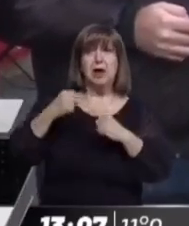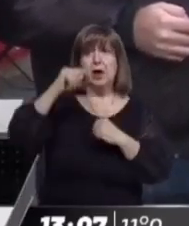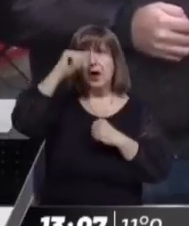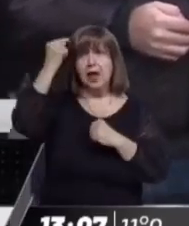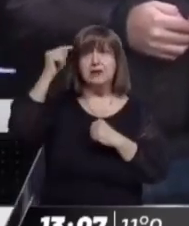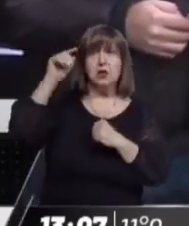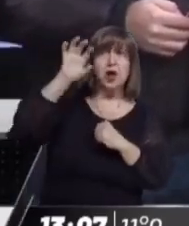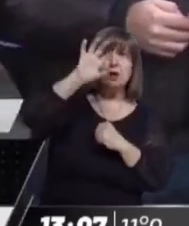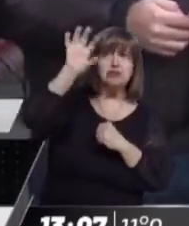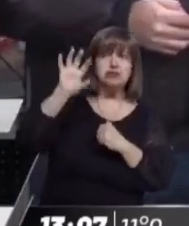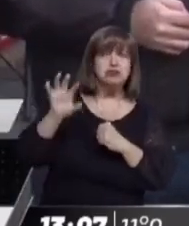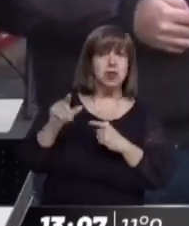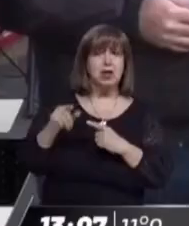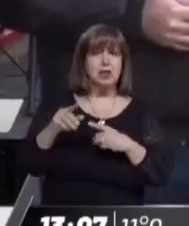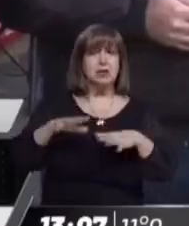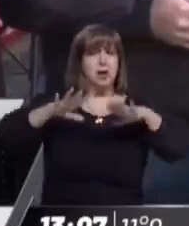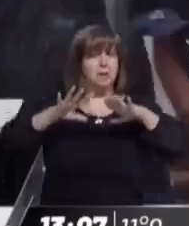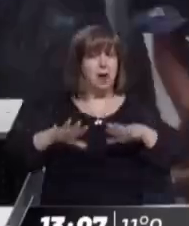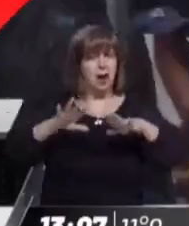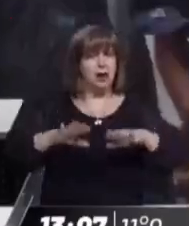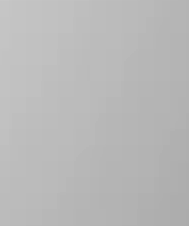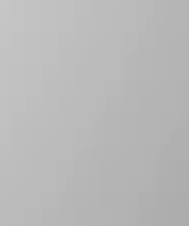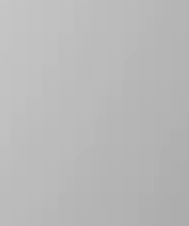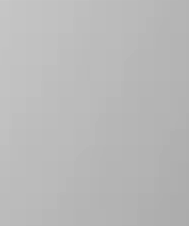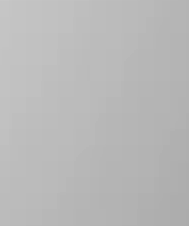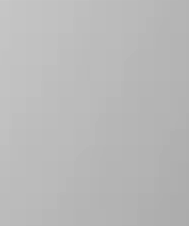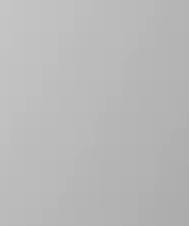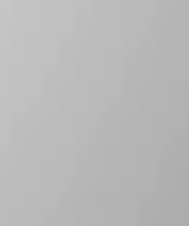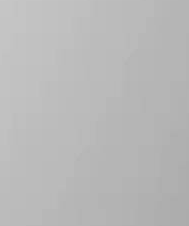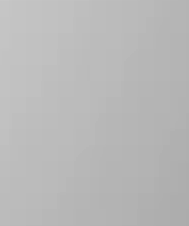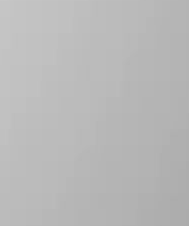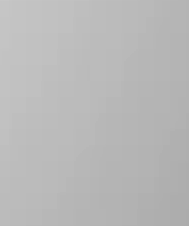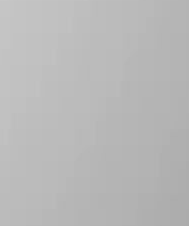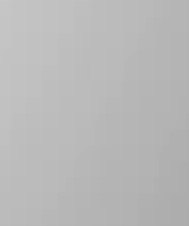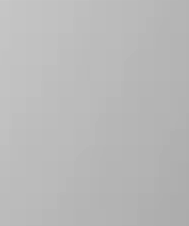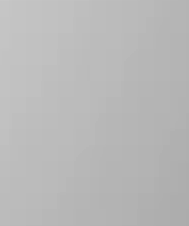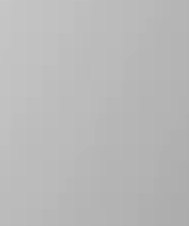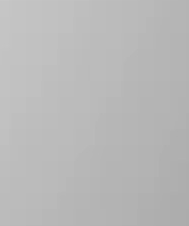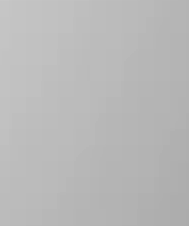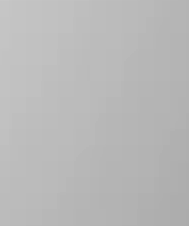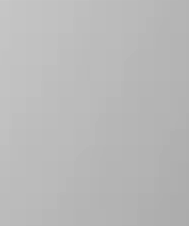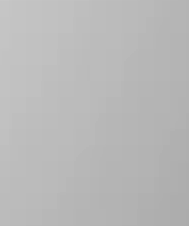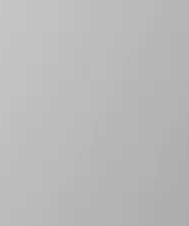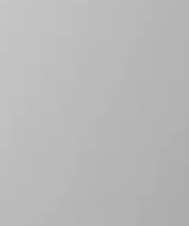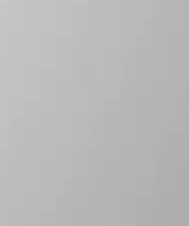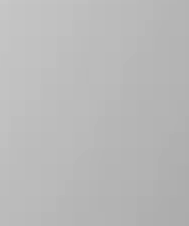de los organismos nacionales ha sido muy fuerte el paro en la provincia de Mendoza, eso sí tengo que decirlo.